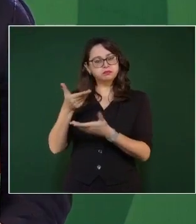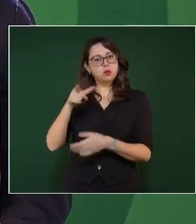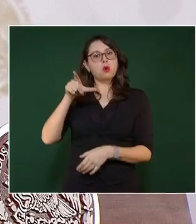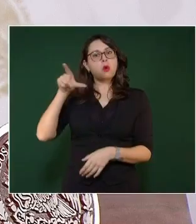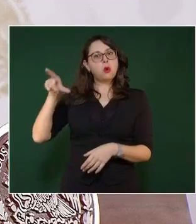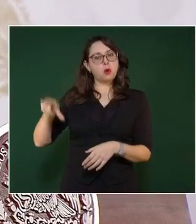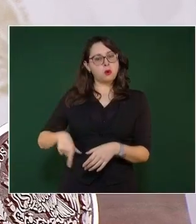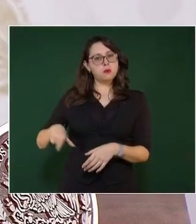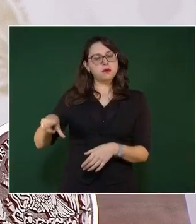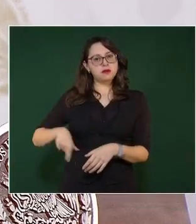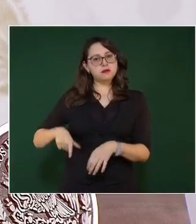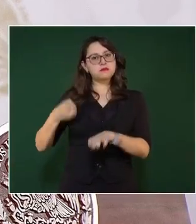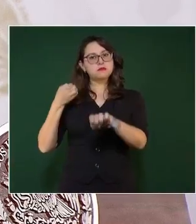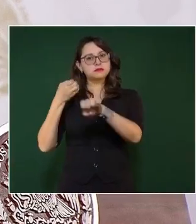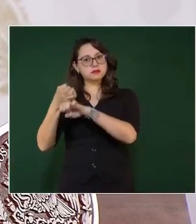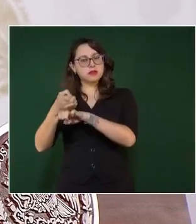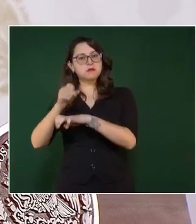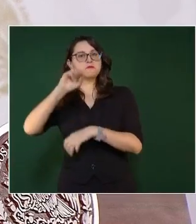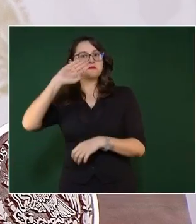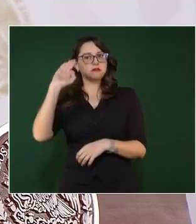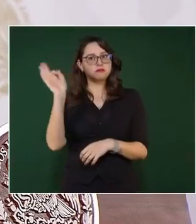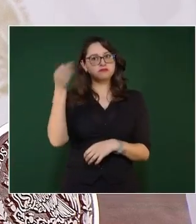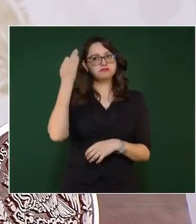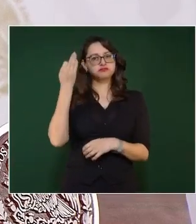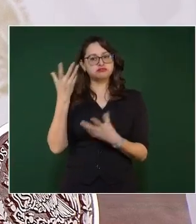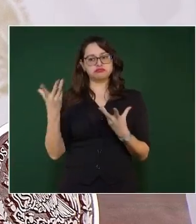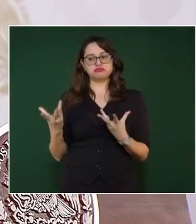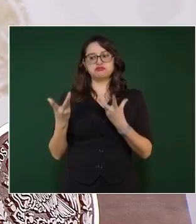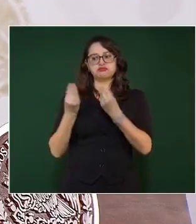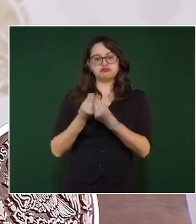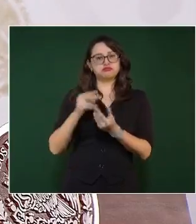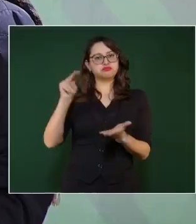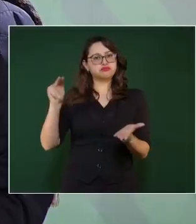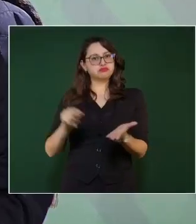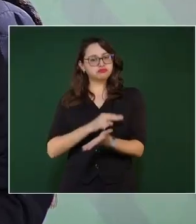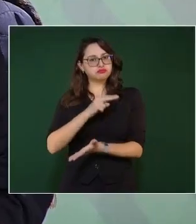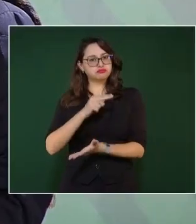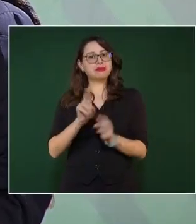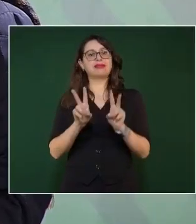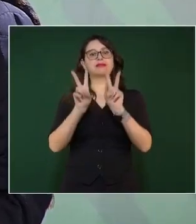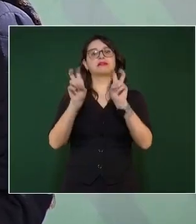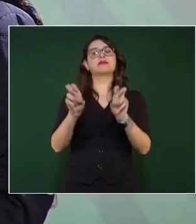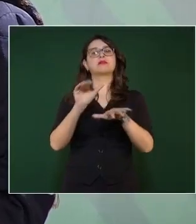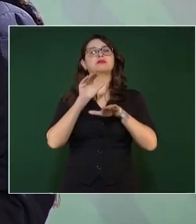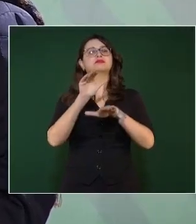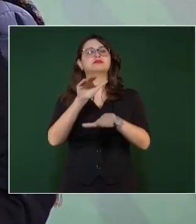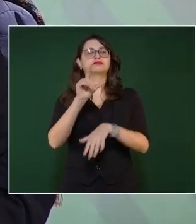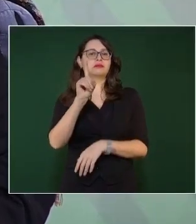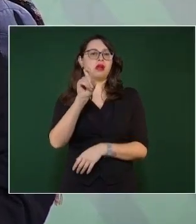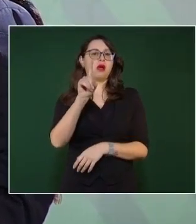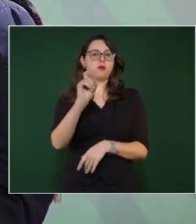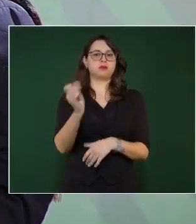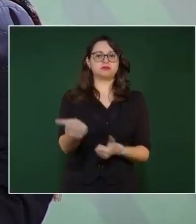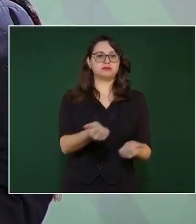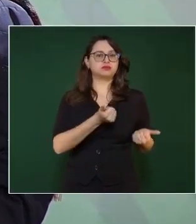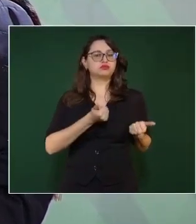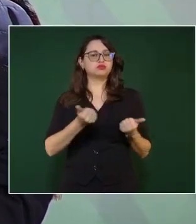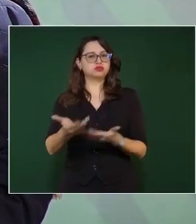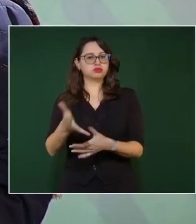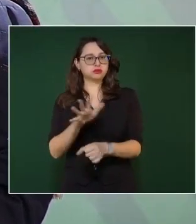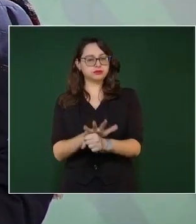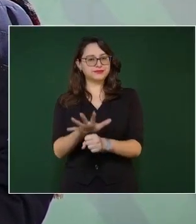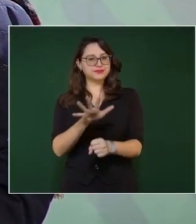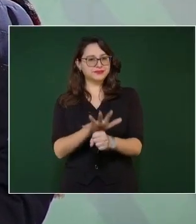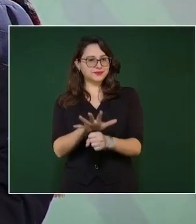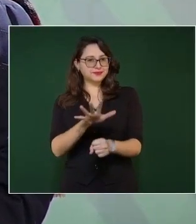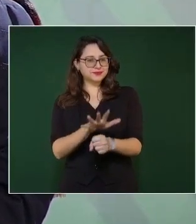gobierno del estado, la federación, para el abasto de agua en Querétaro. Vamos